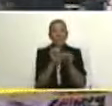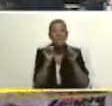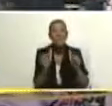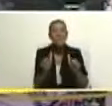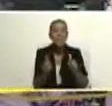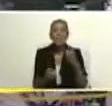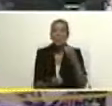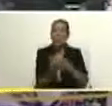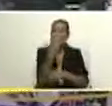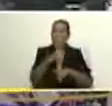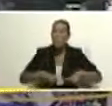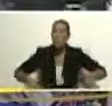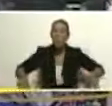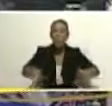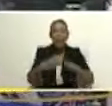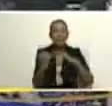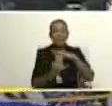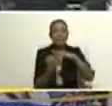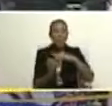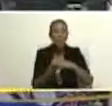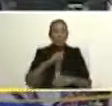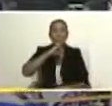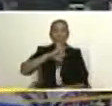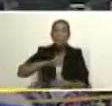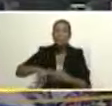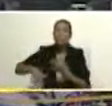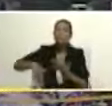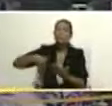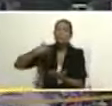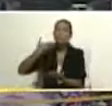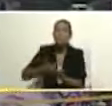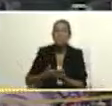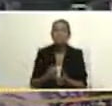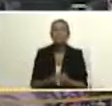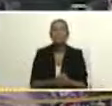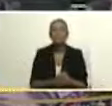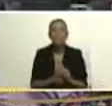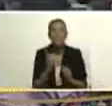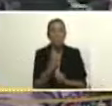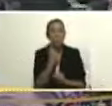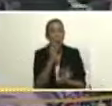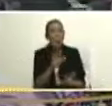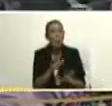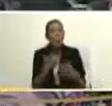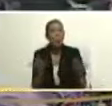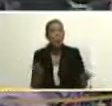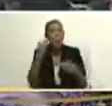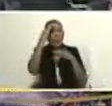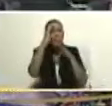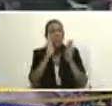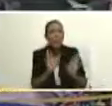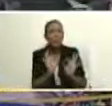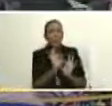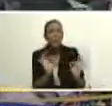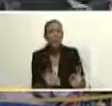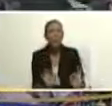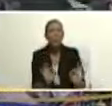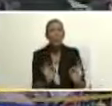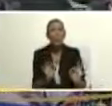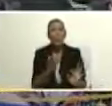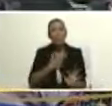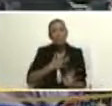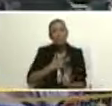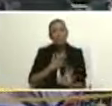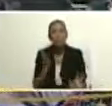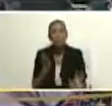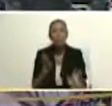esta emblemática institución, educativa, que no solamente es parte de ese sentir